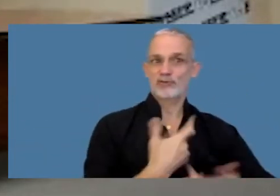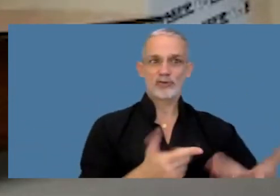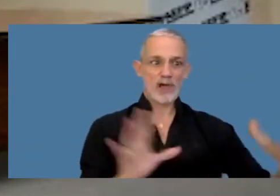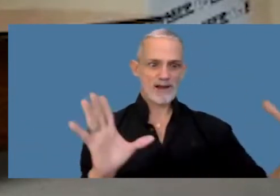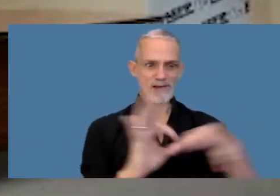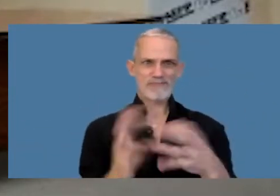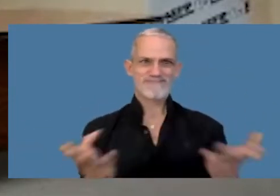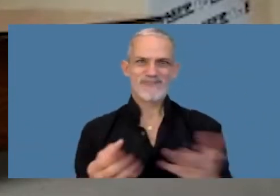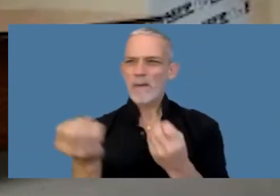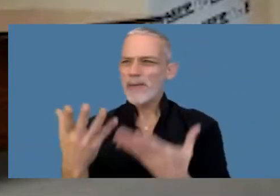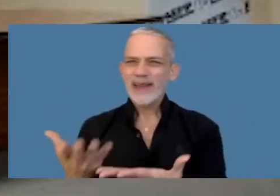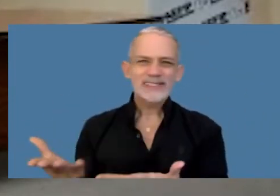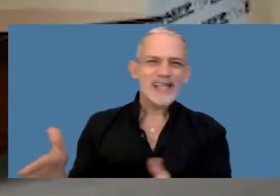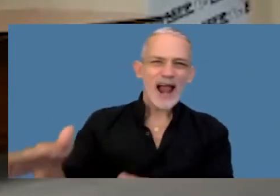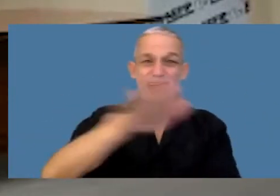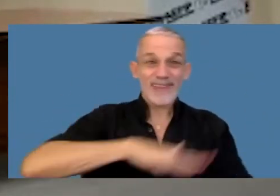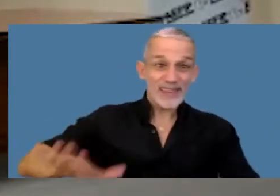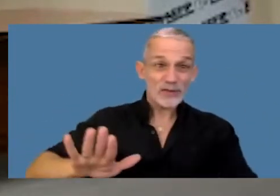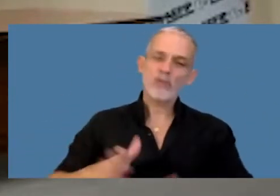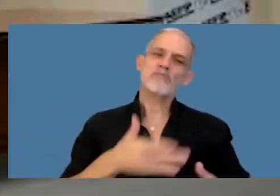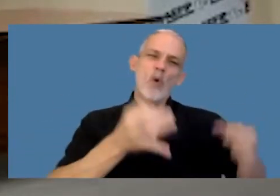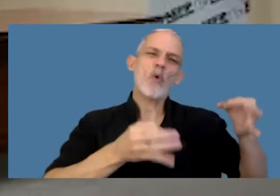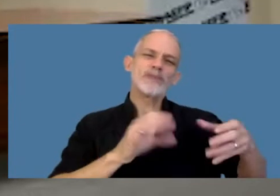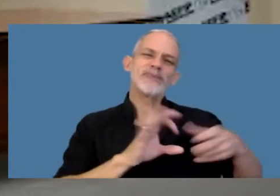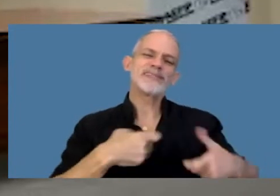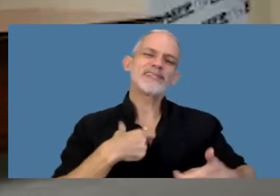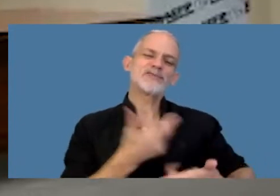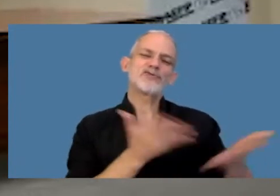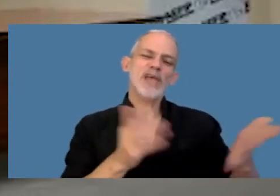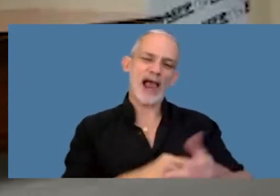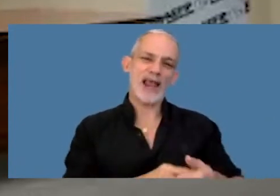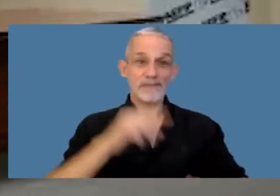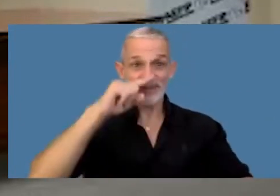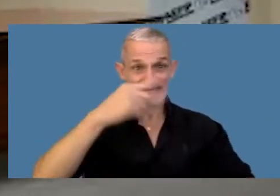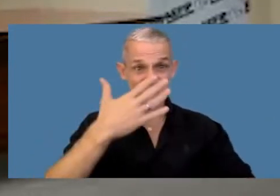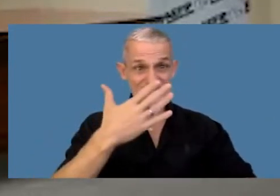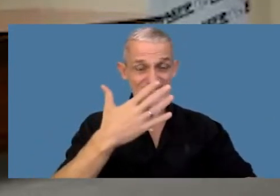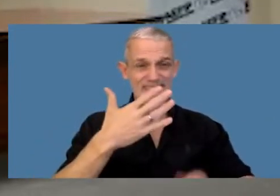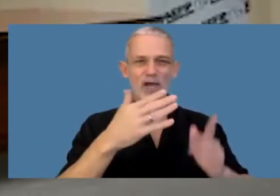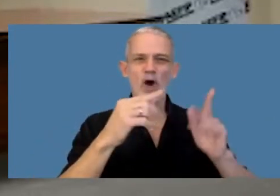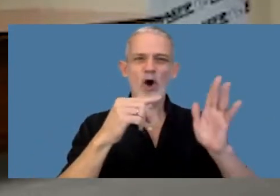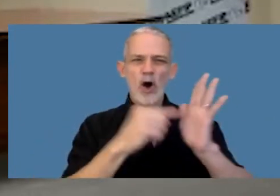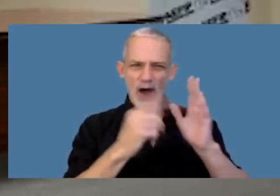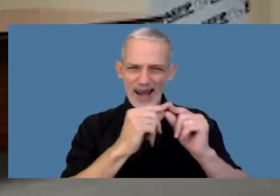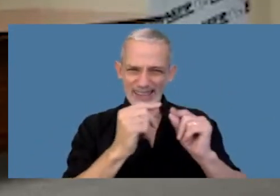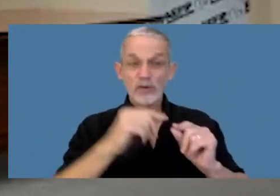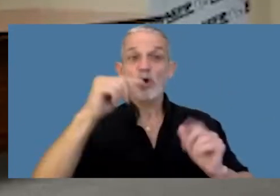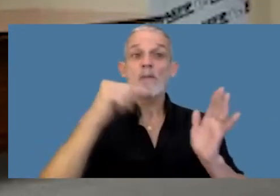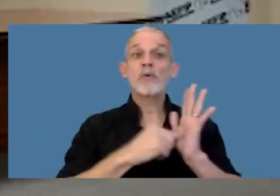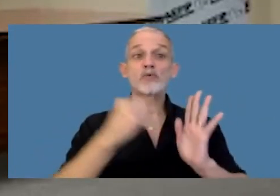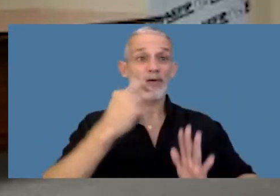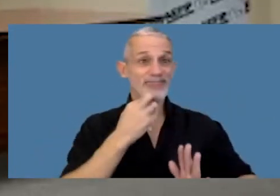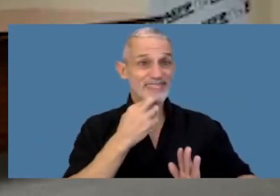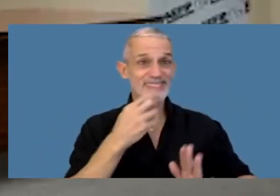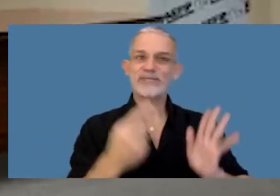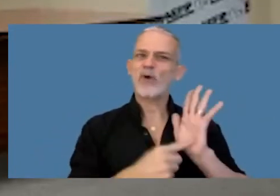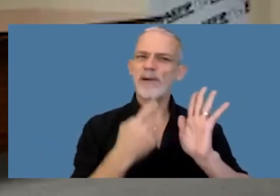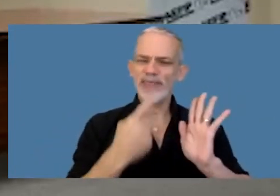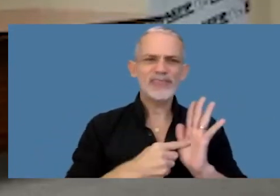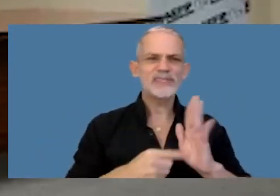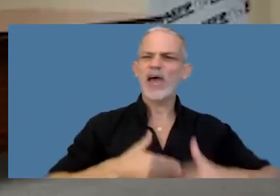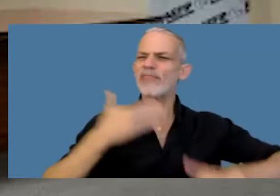bienestar general es la justicia social. Y el 75, inciso 19 de la Constitución, dice desarrollo humano